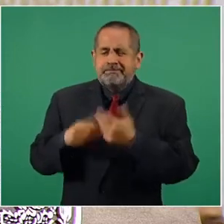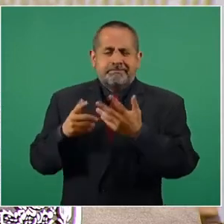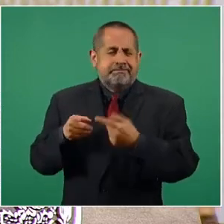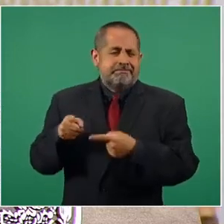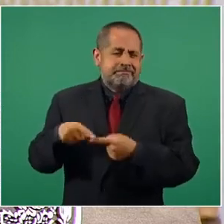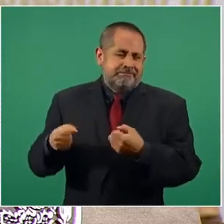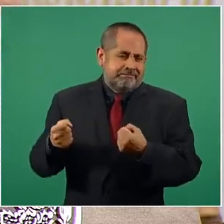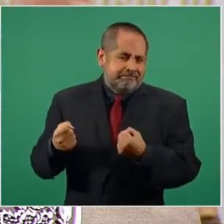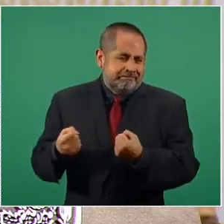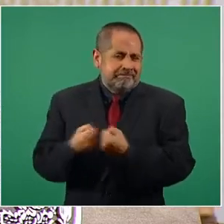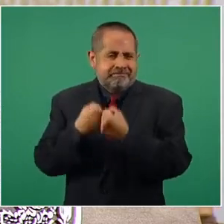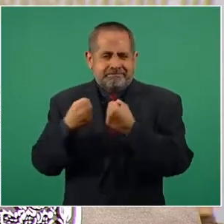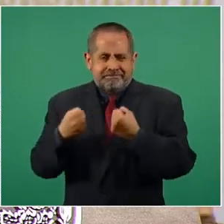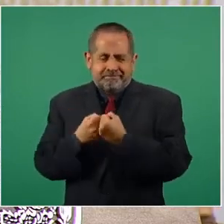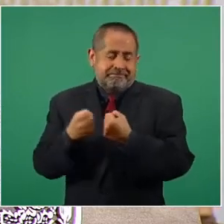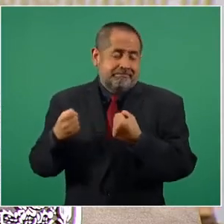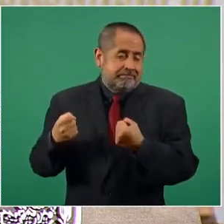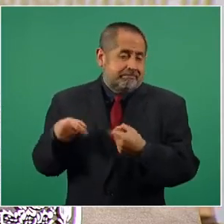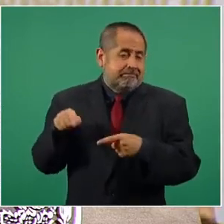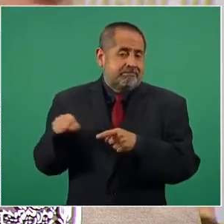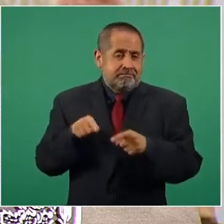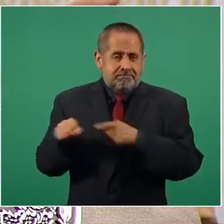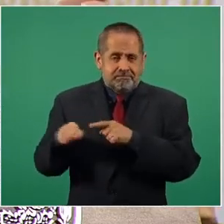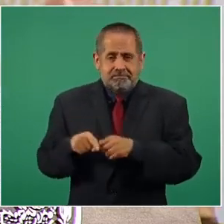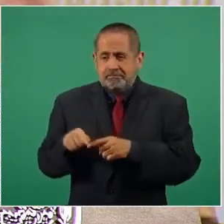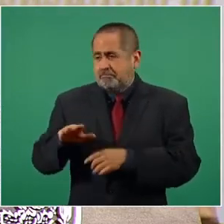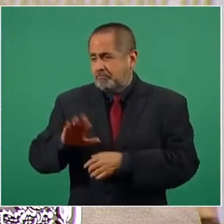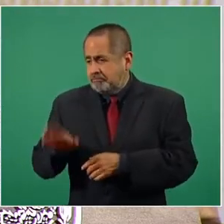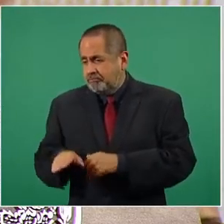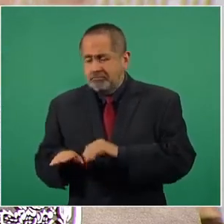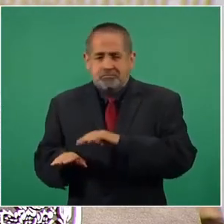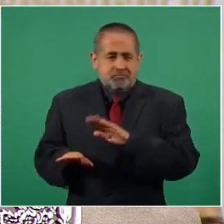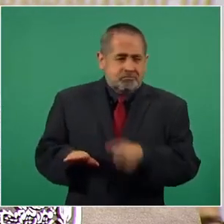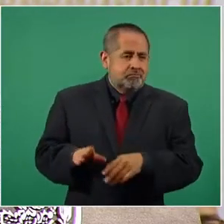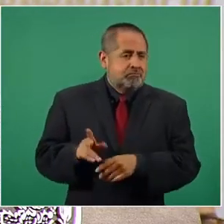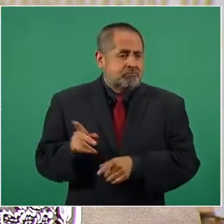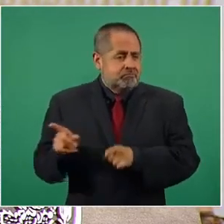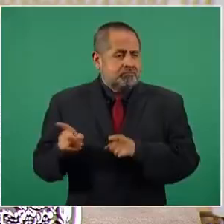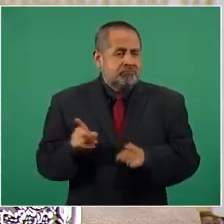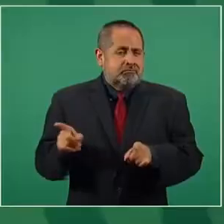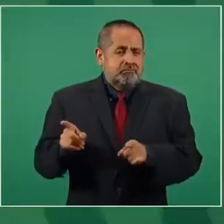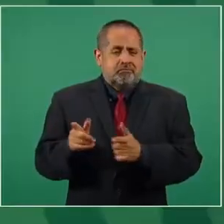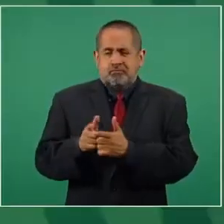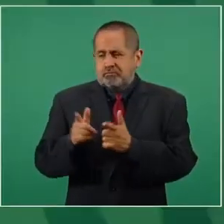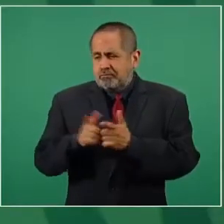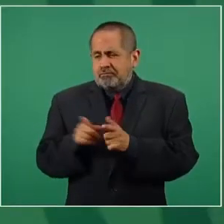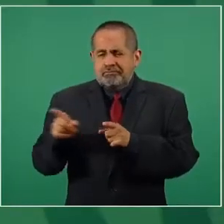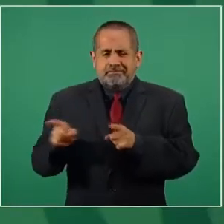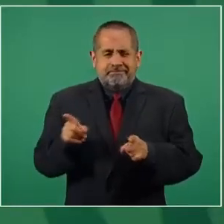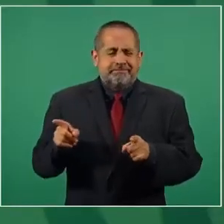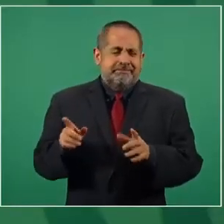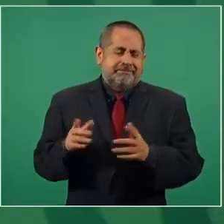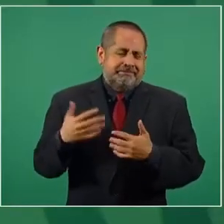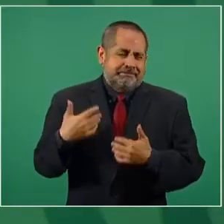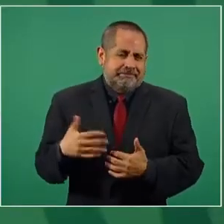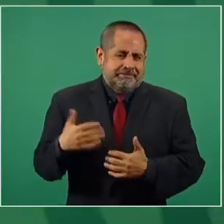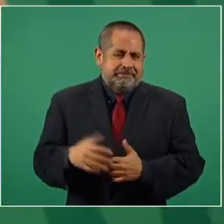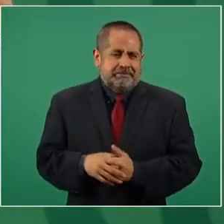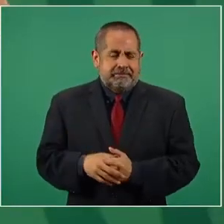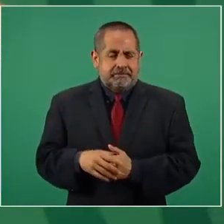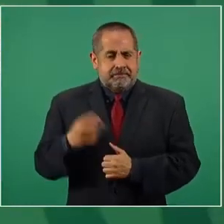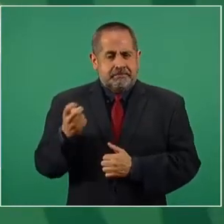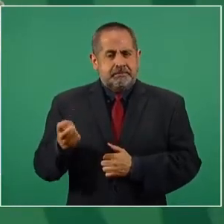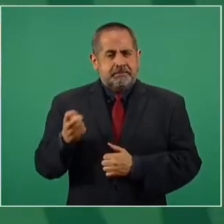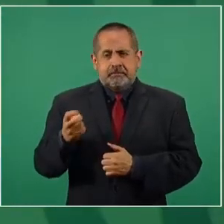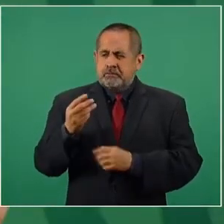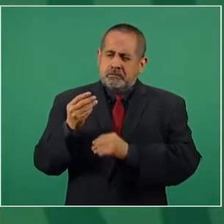habido enfrentamientos, pérdidas de vidas humanas de un grupo y de otro, y así